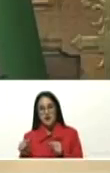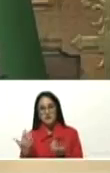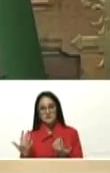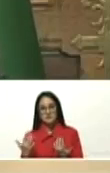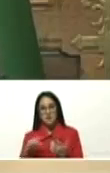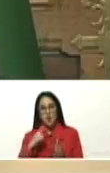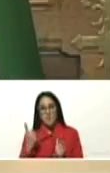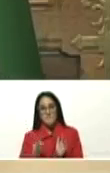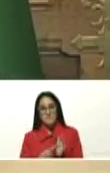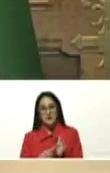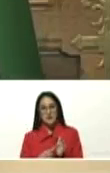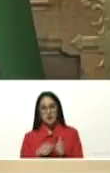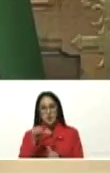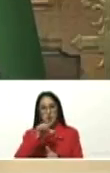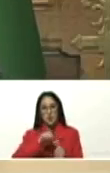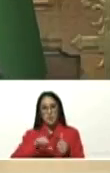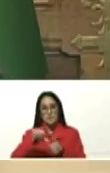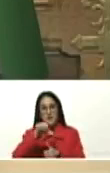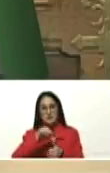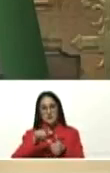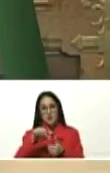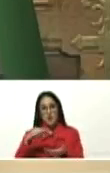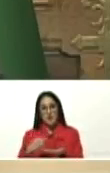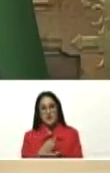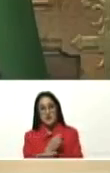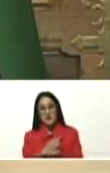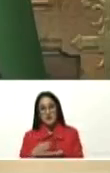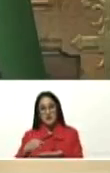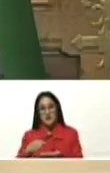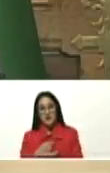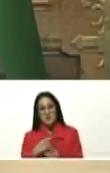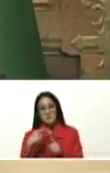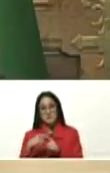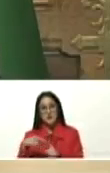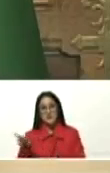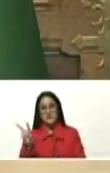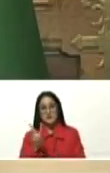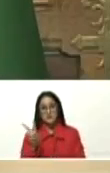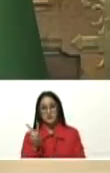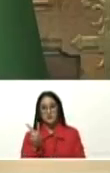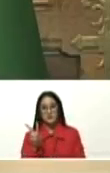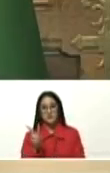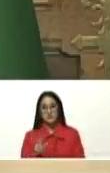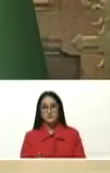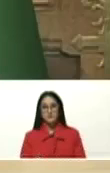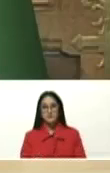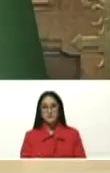cooperación entre Guinea-Bissau y la República Bolivariana de Venezuela.